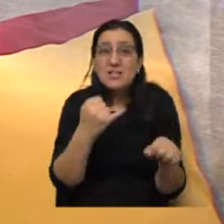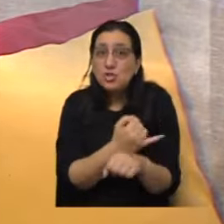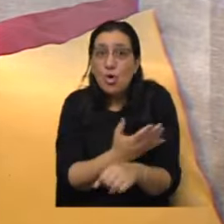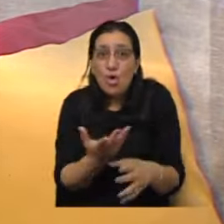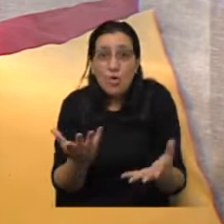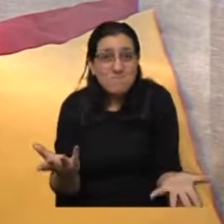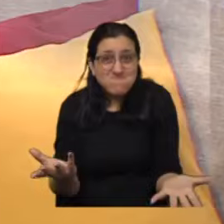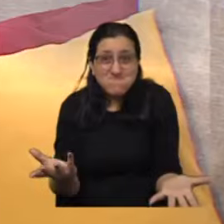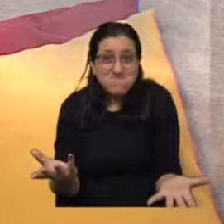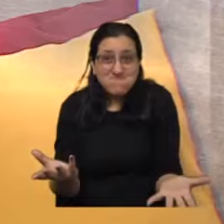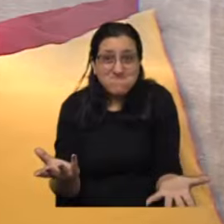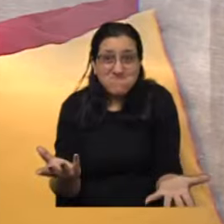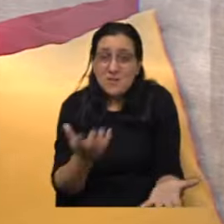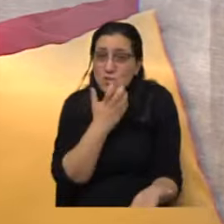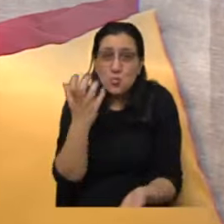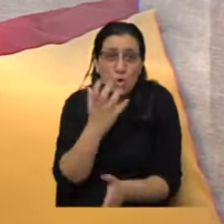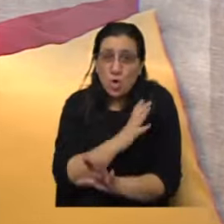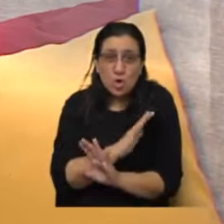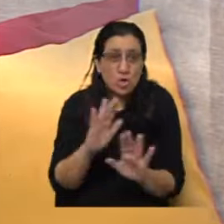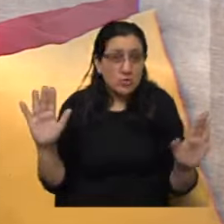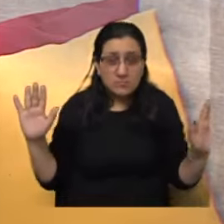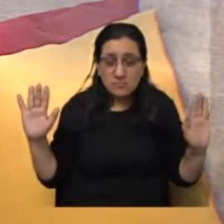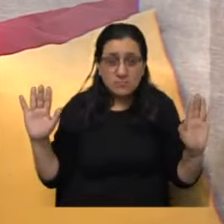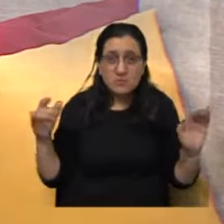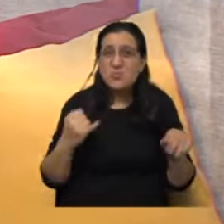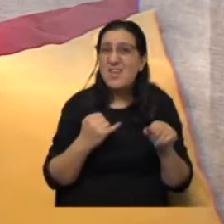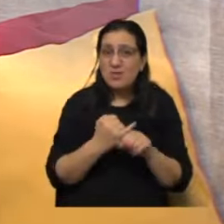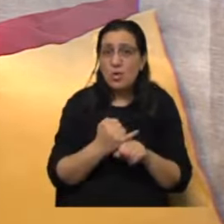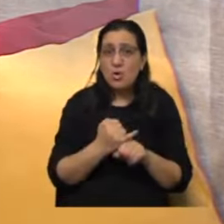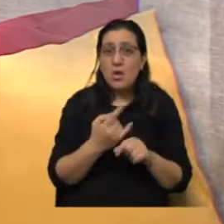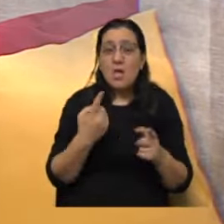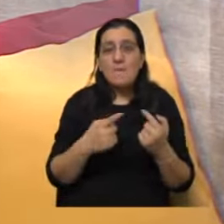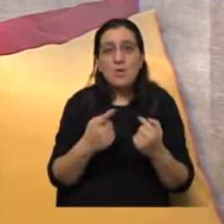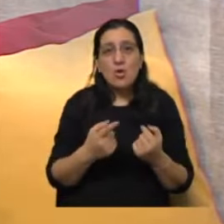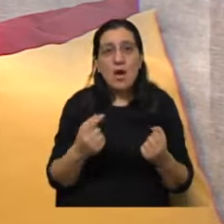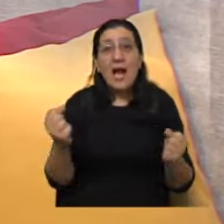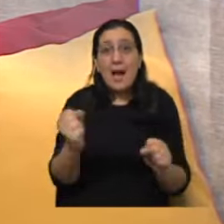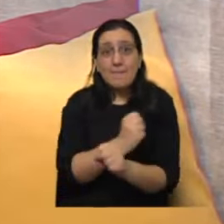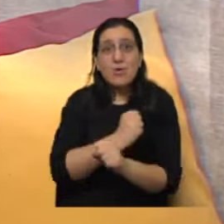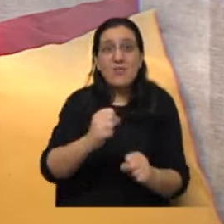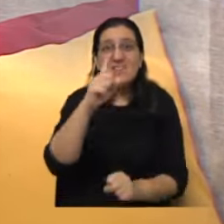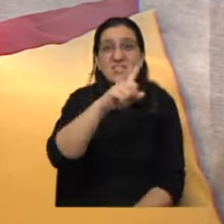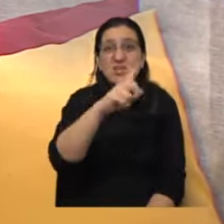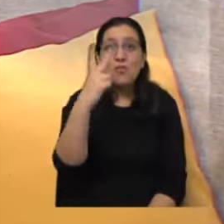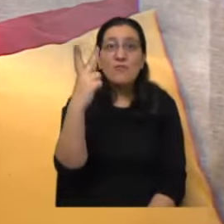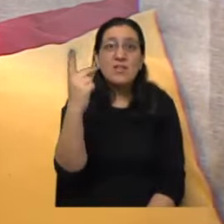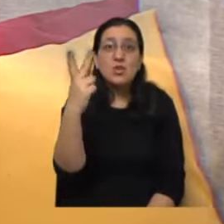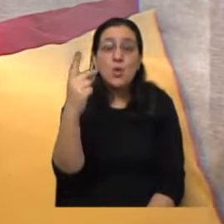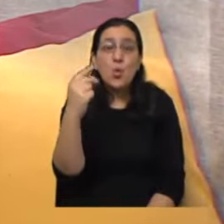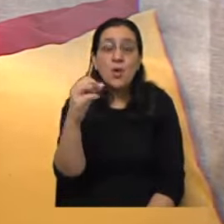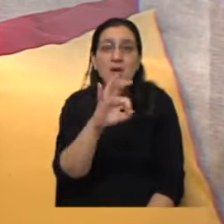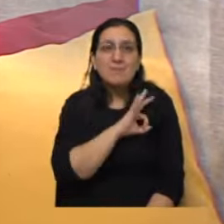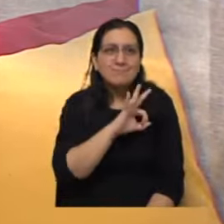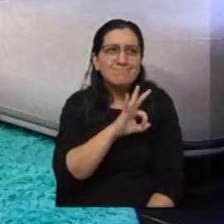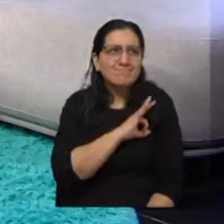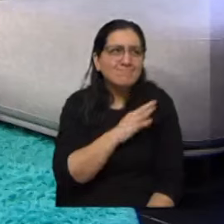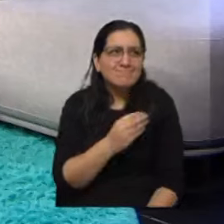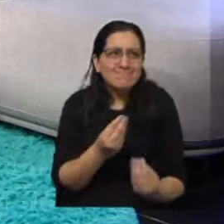resultado. Es un error gigante. Pero dar por válidas y por aprobadas 121